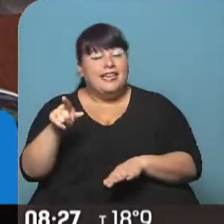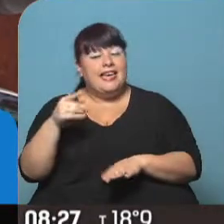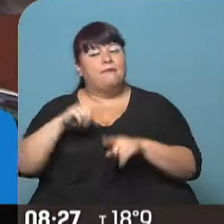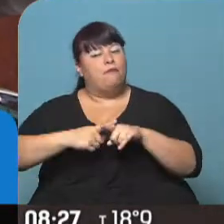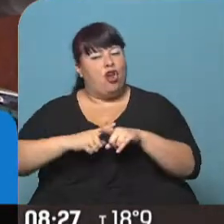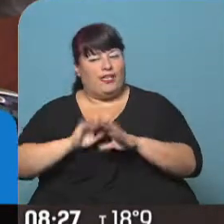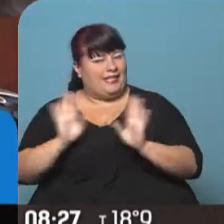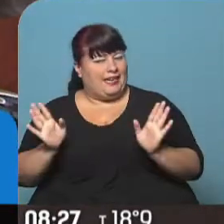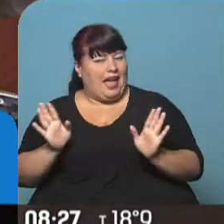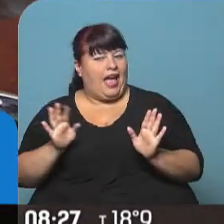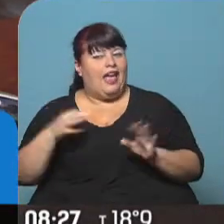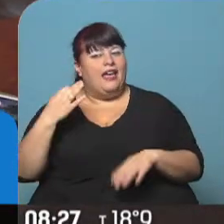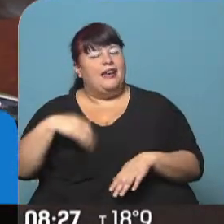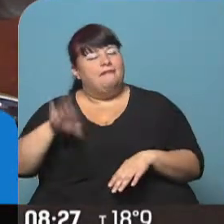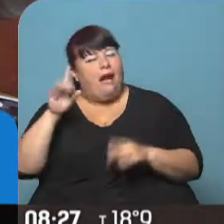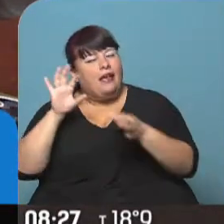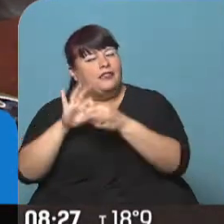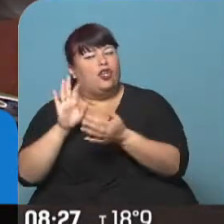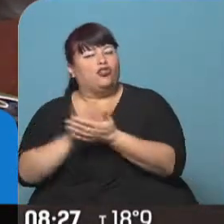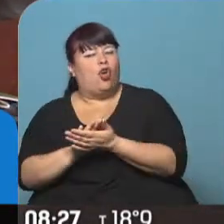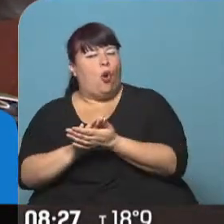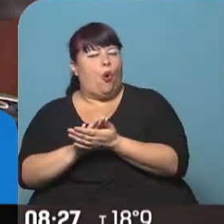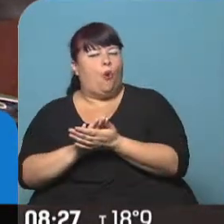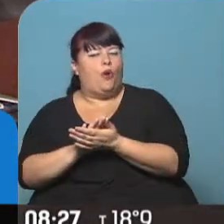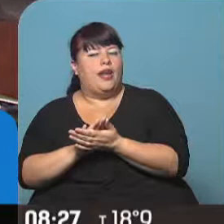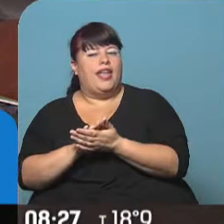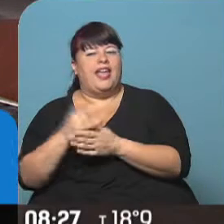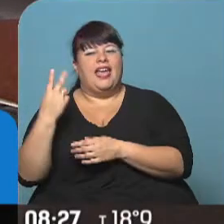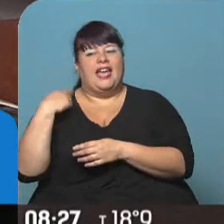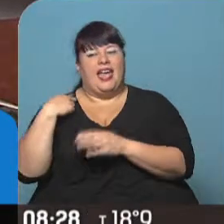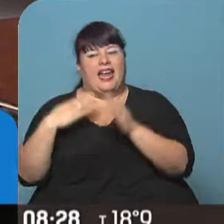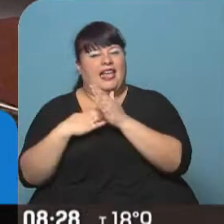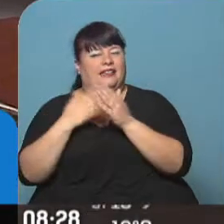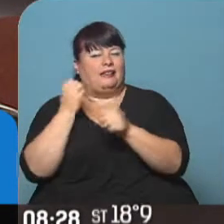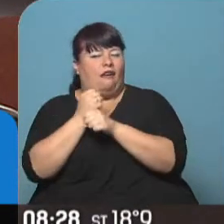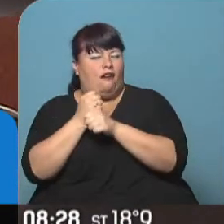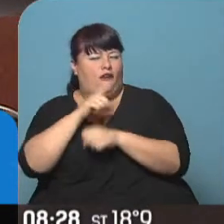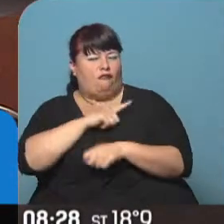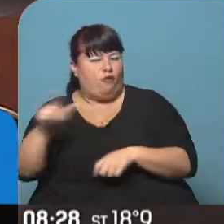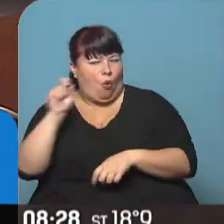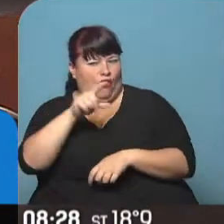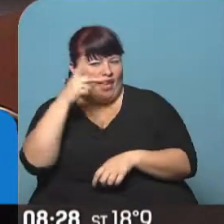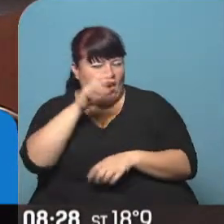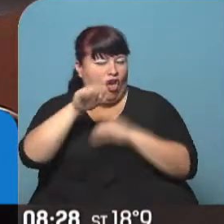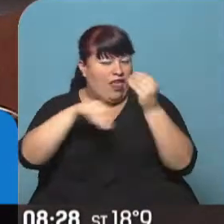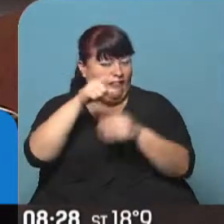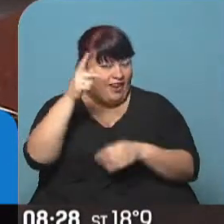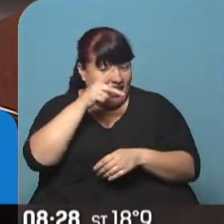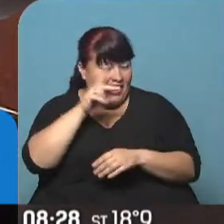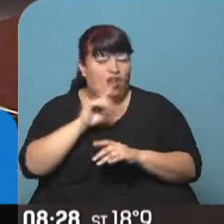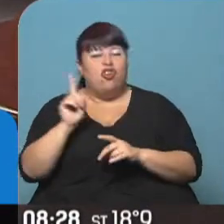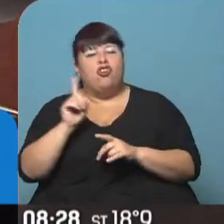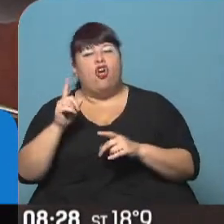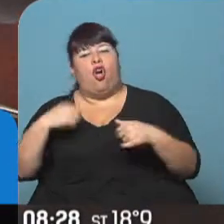en la política tenía más que ver con ser, digamos, el gerente full service de Kirchner o de los Kirchner, y